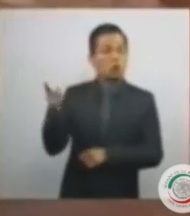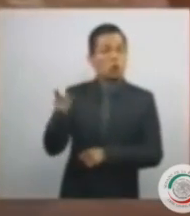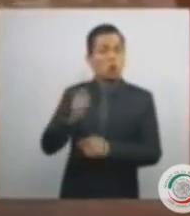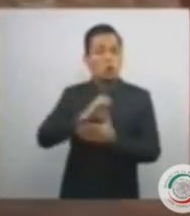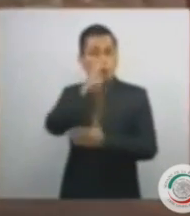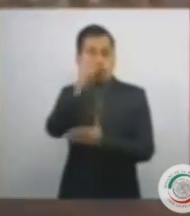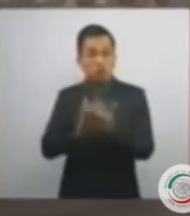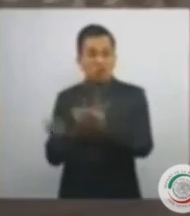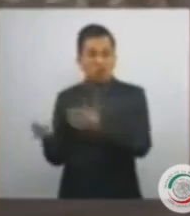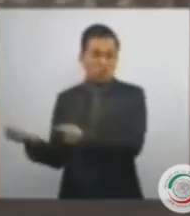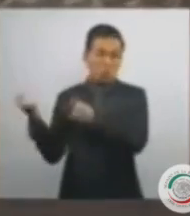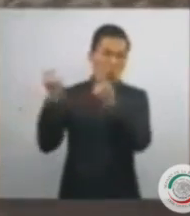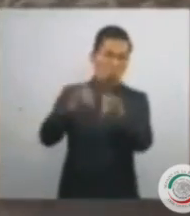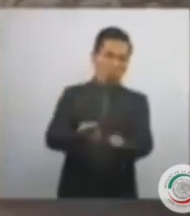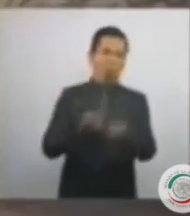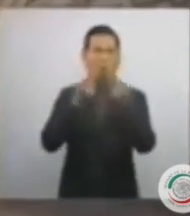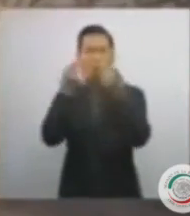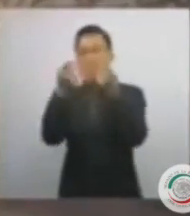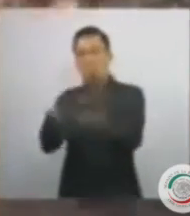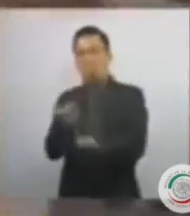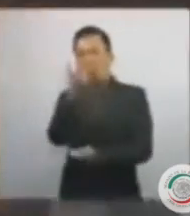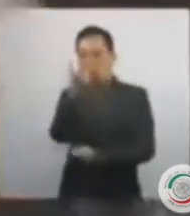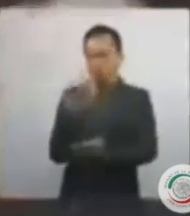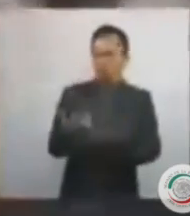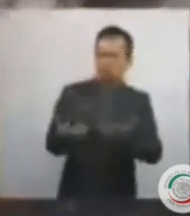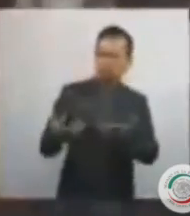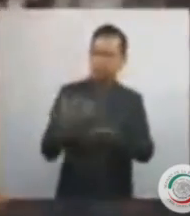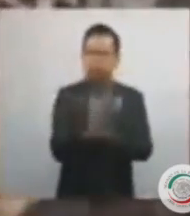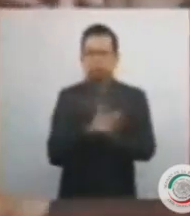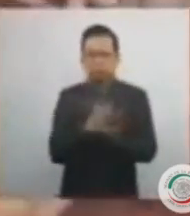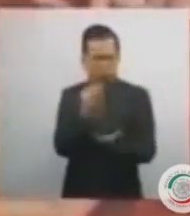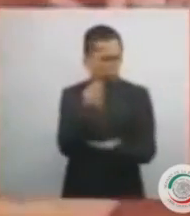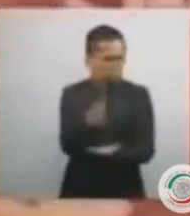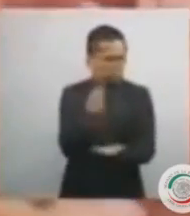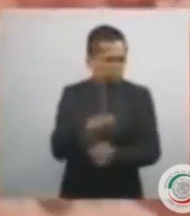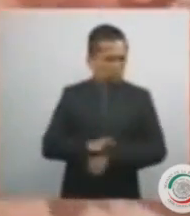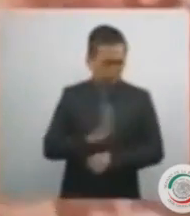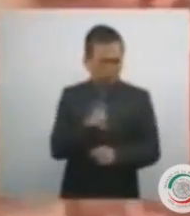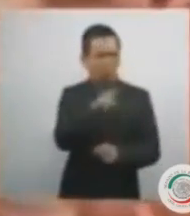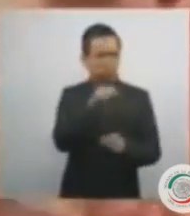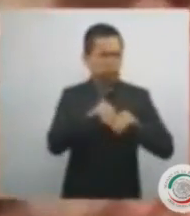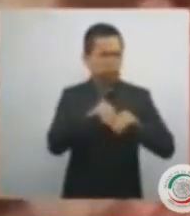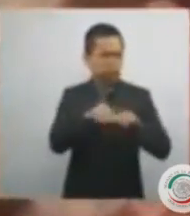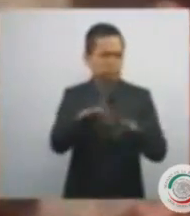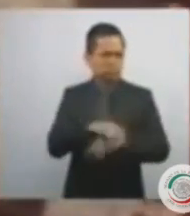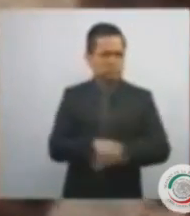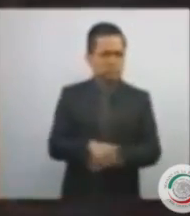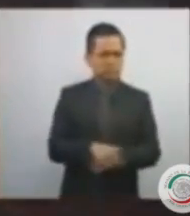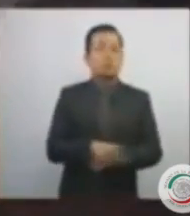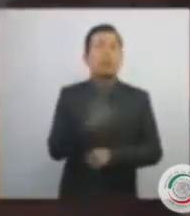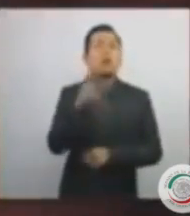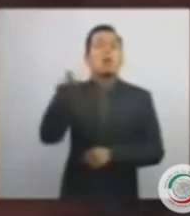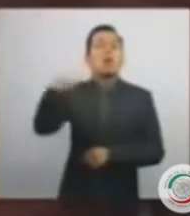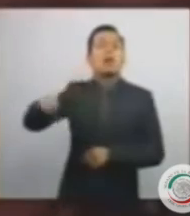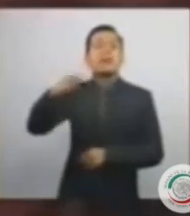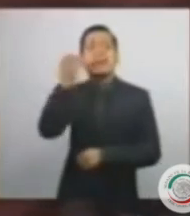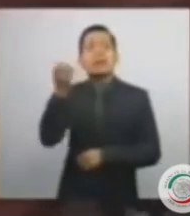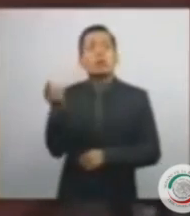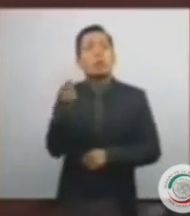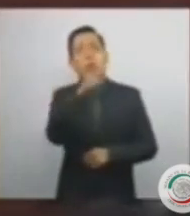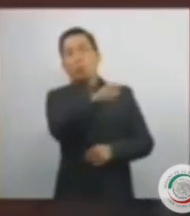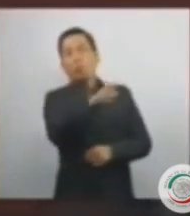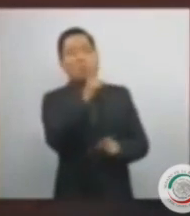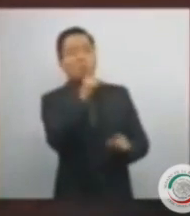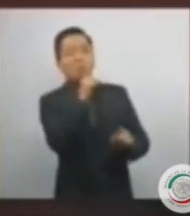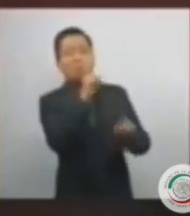país. Pero el chiste es callar a López Obrador. ¿Por qué no callan a los senadores del PAN que todos los días despotrican fake